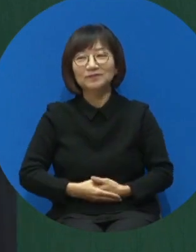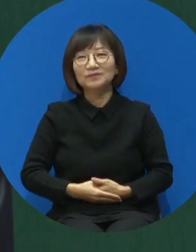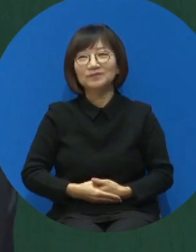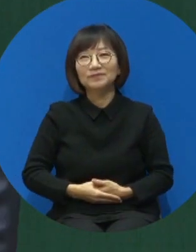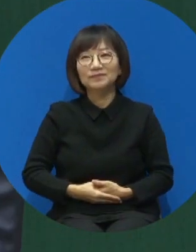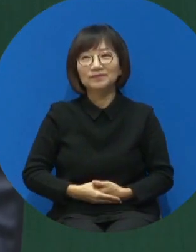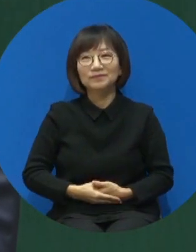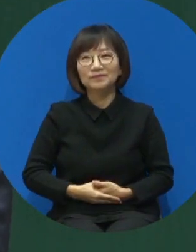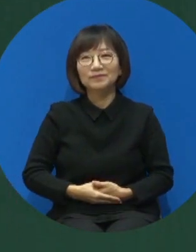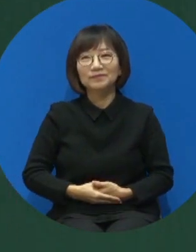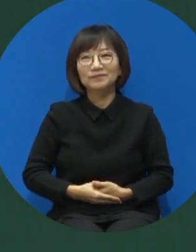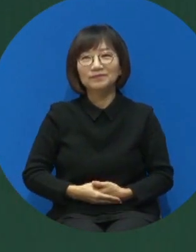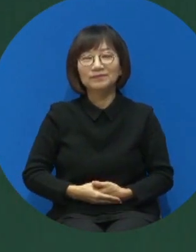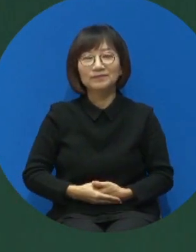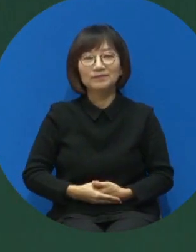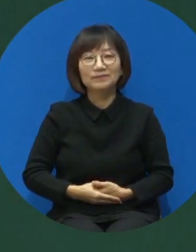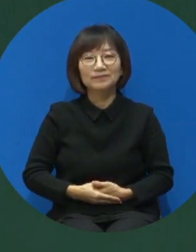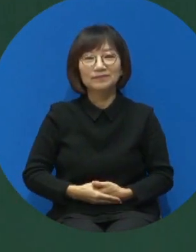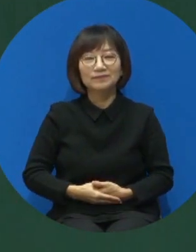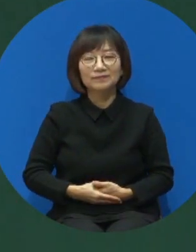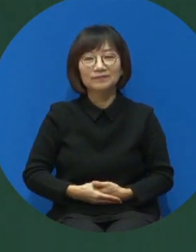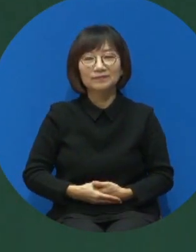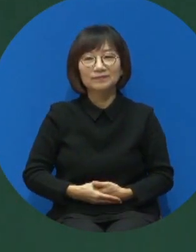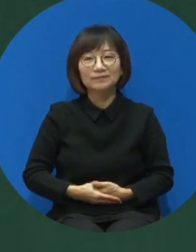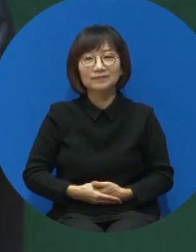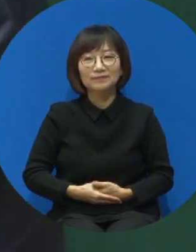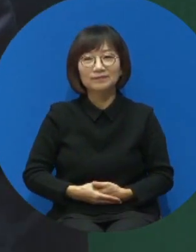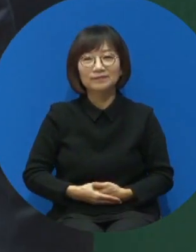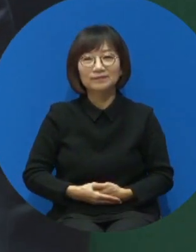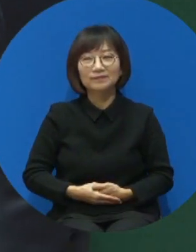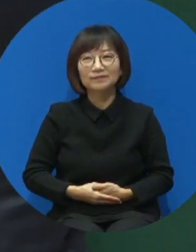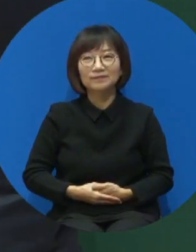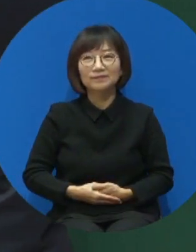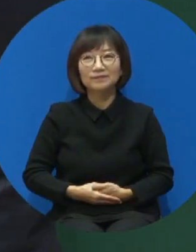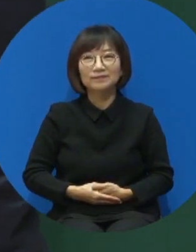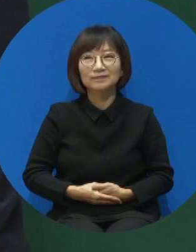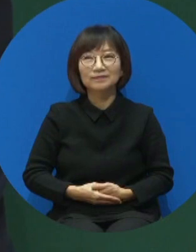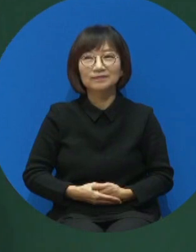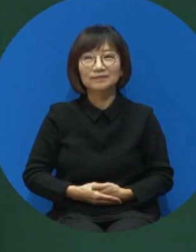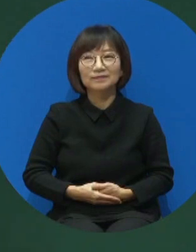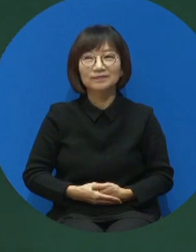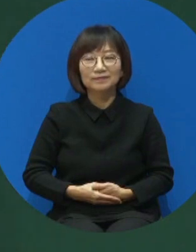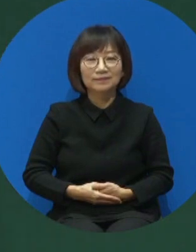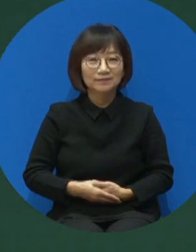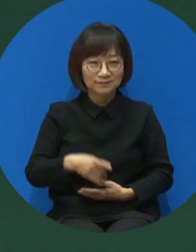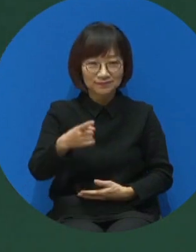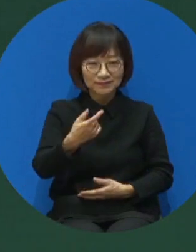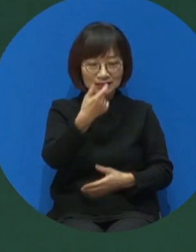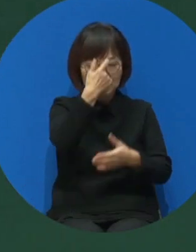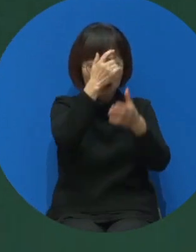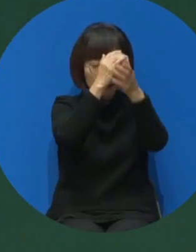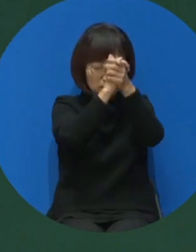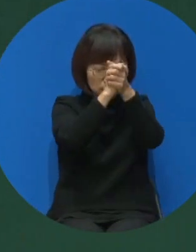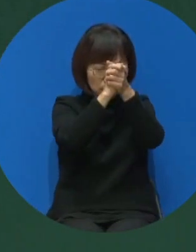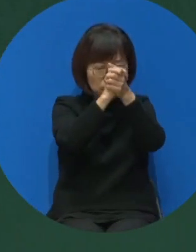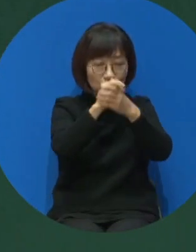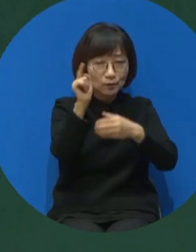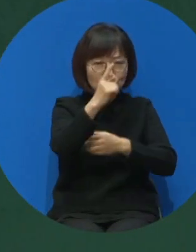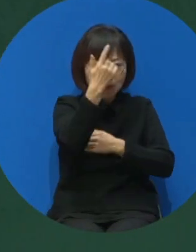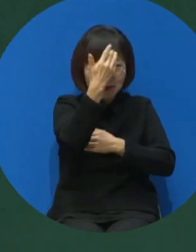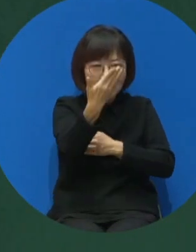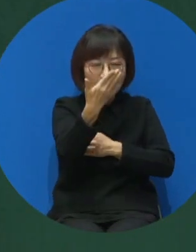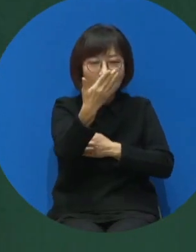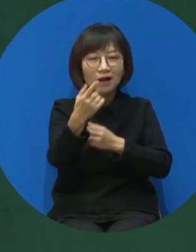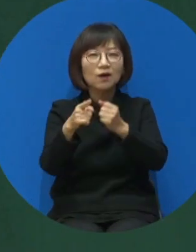verón guánica quito no se dan cuenta porque es esto es porque la oración